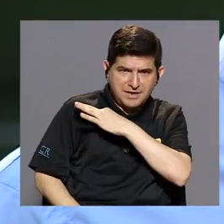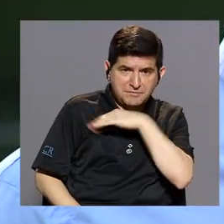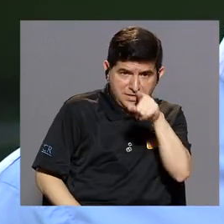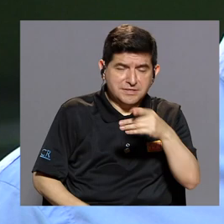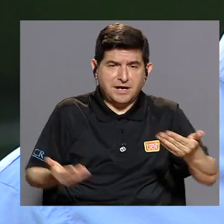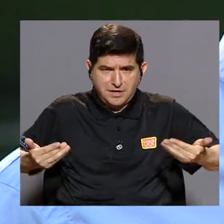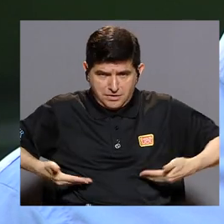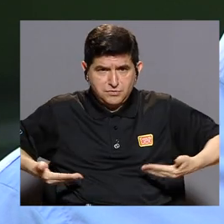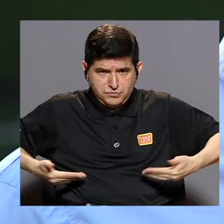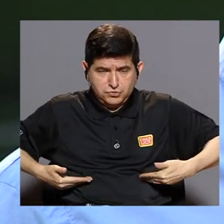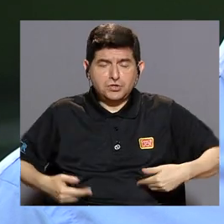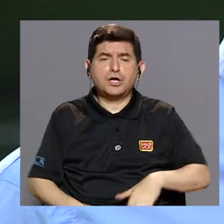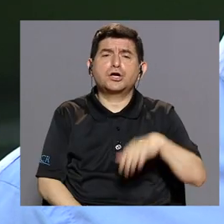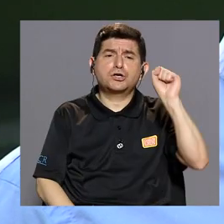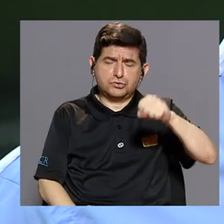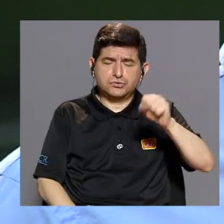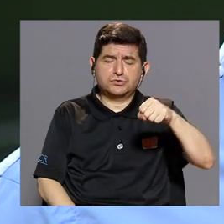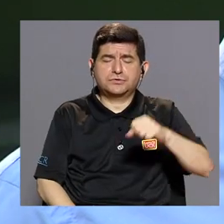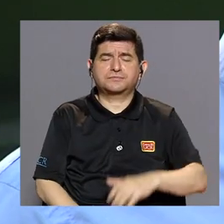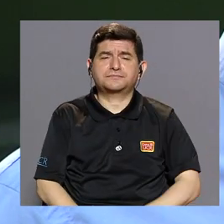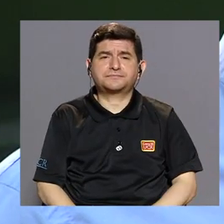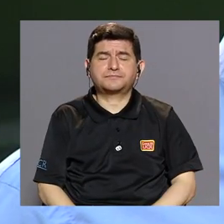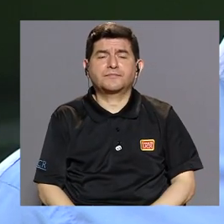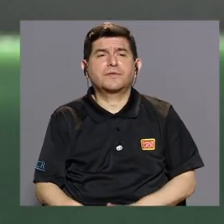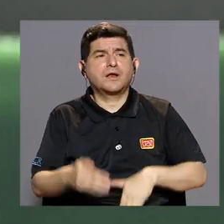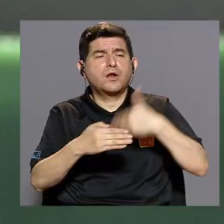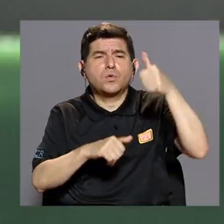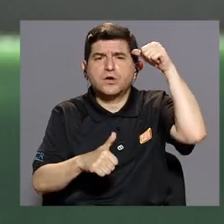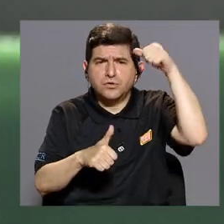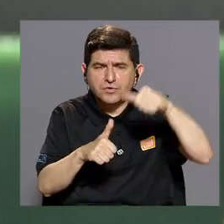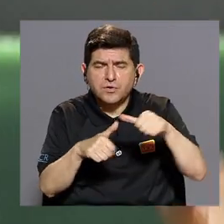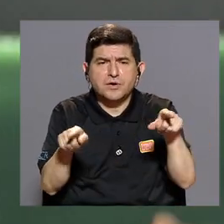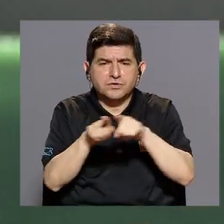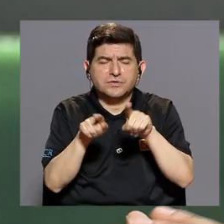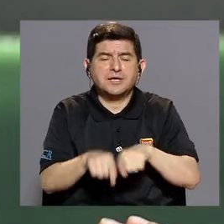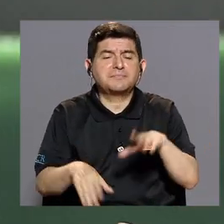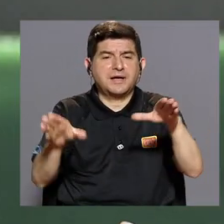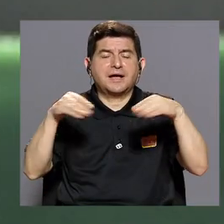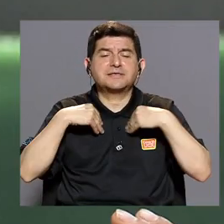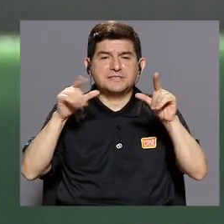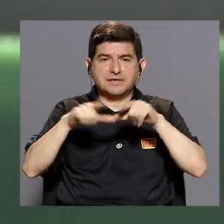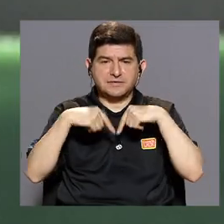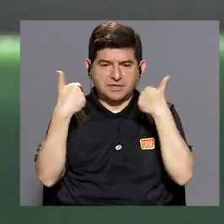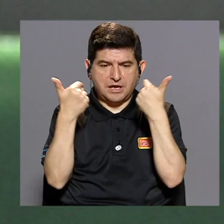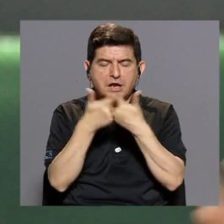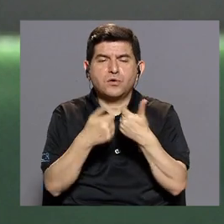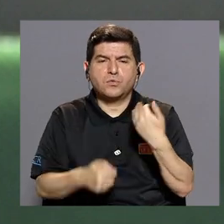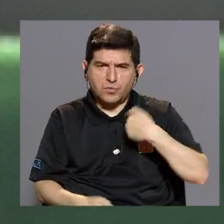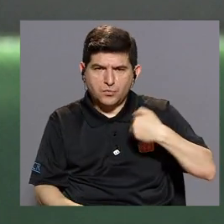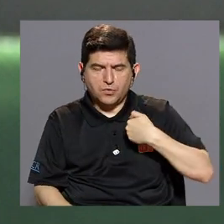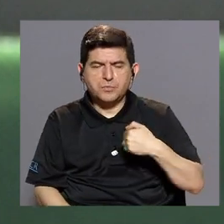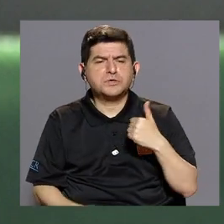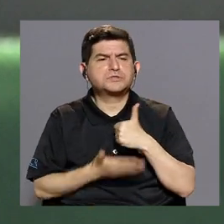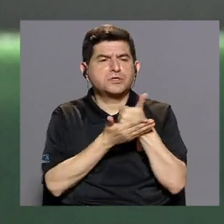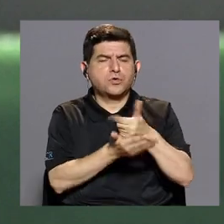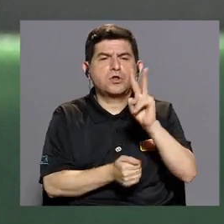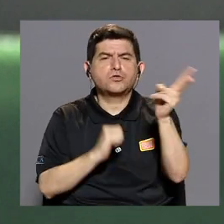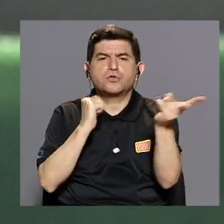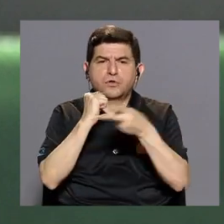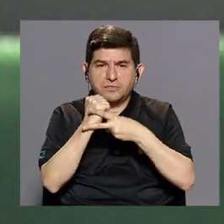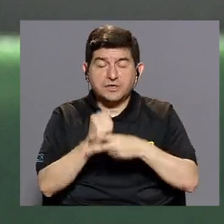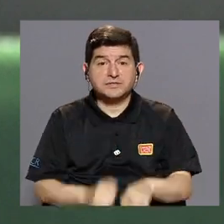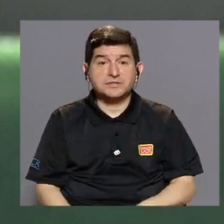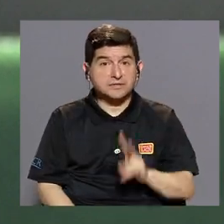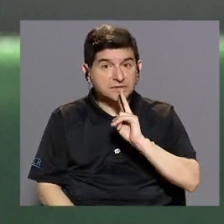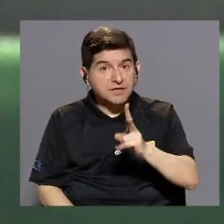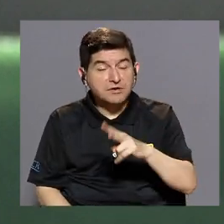sea la entrenadora casualmente. Sí, después ella, me acuerdo que asume también el equipo masculino, incluso yo le ayudé un par de veces con